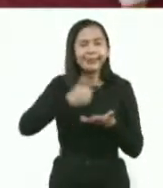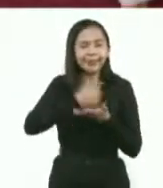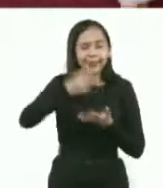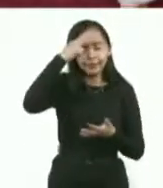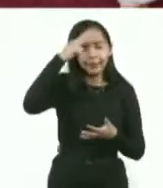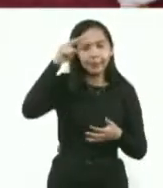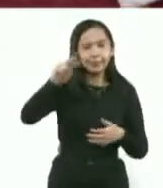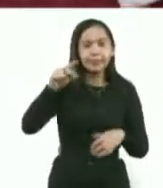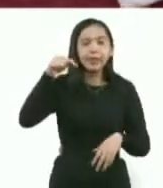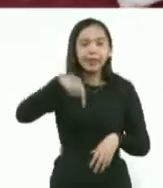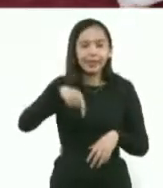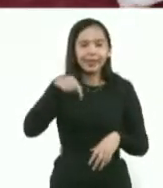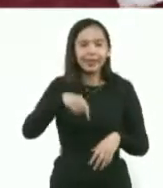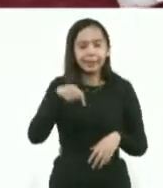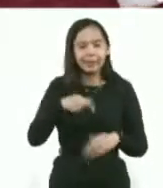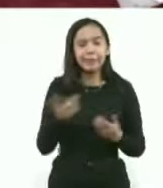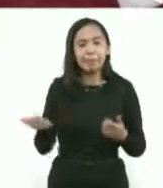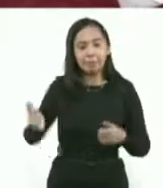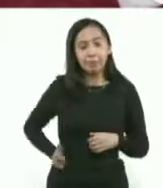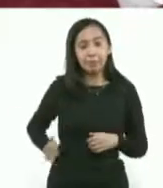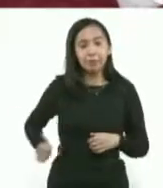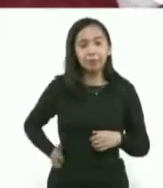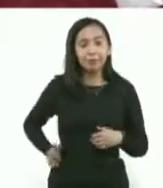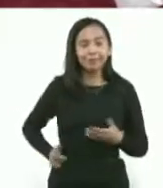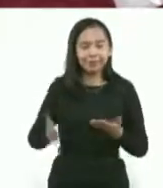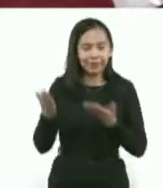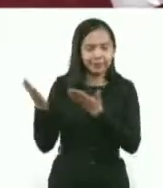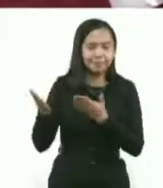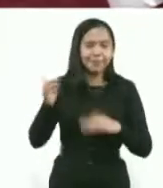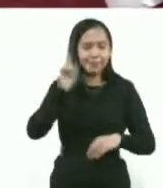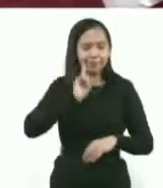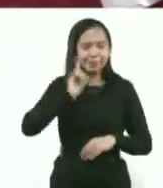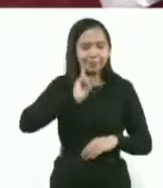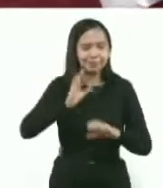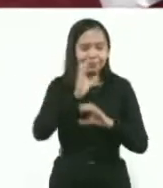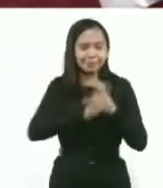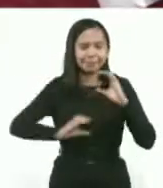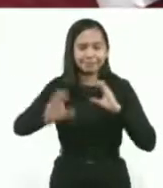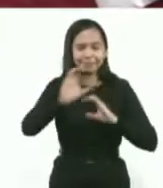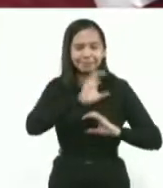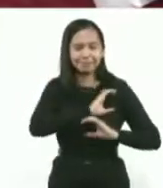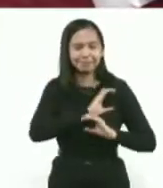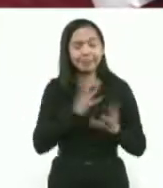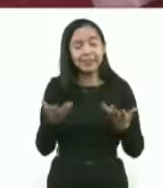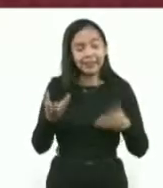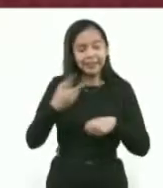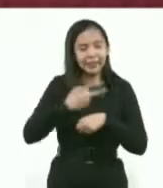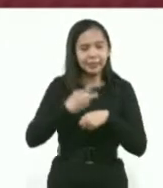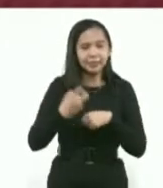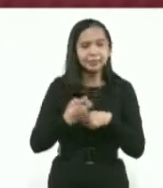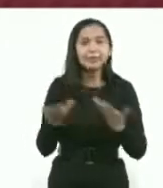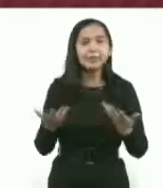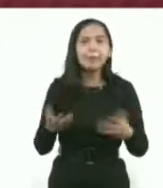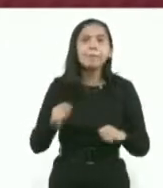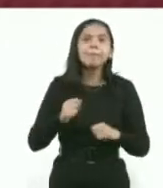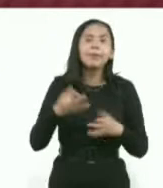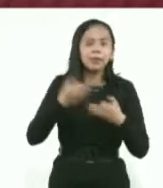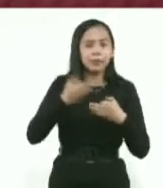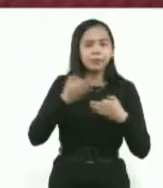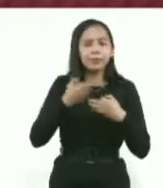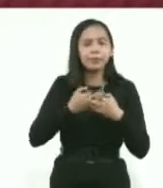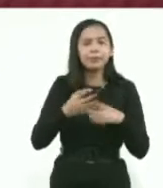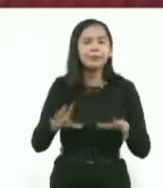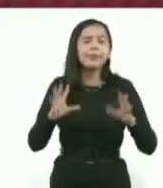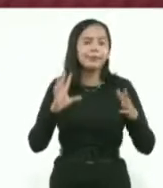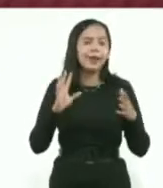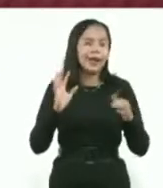en la sede del gobierno de la Ciudad de México, gracias a la invitación de Claudia, que es empoderar a las y a los consumidores de la